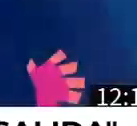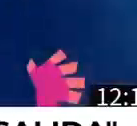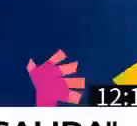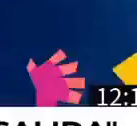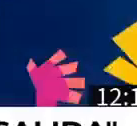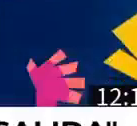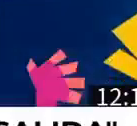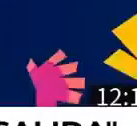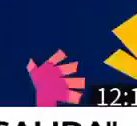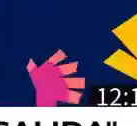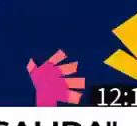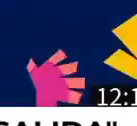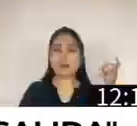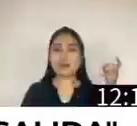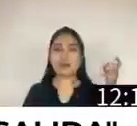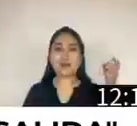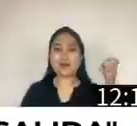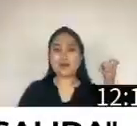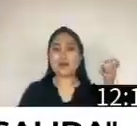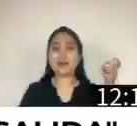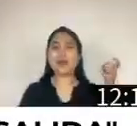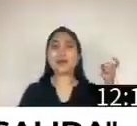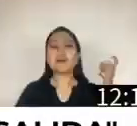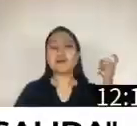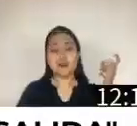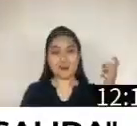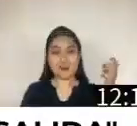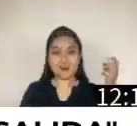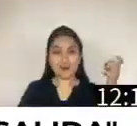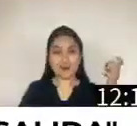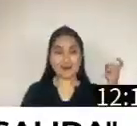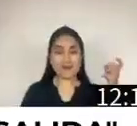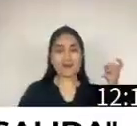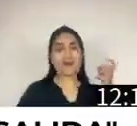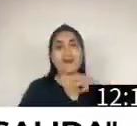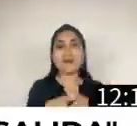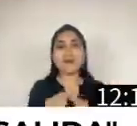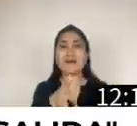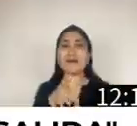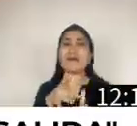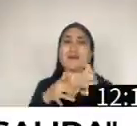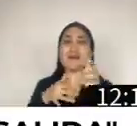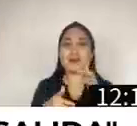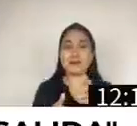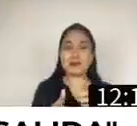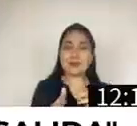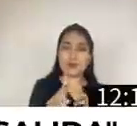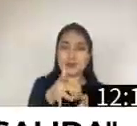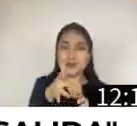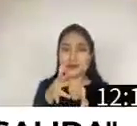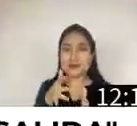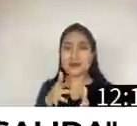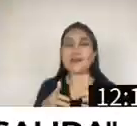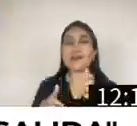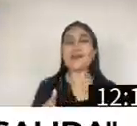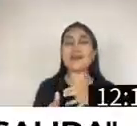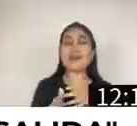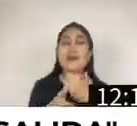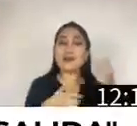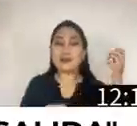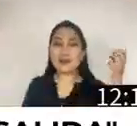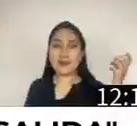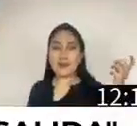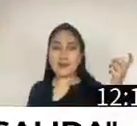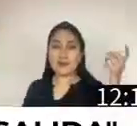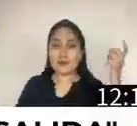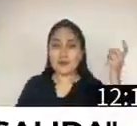también es un trabajo que hicimos también en la Casa de Estudios Sergio Steger. Entonces, y todo esto se desarrolla creativamente desde el